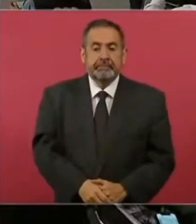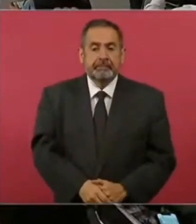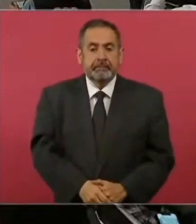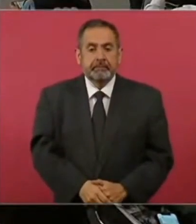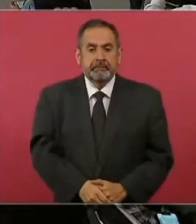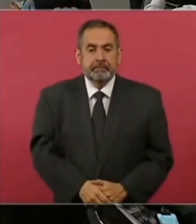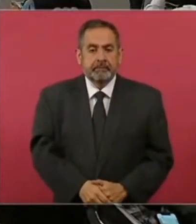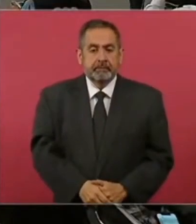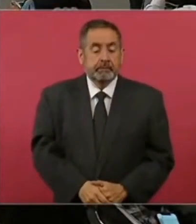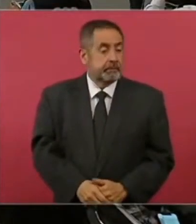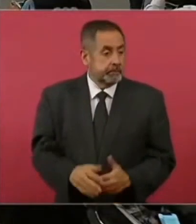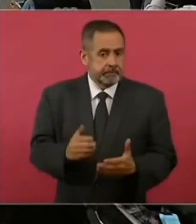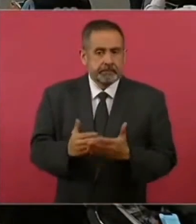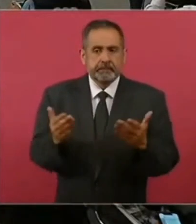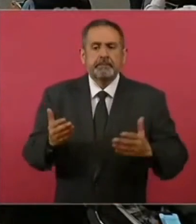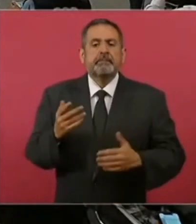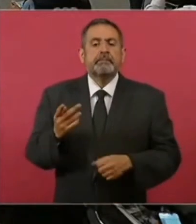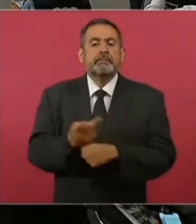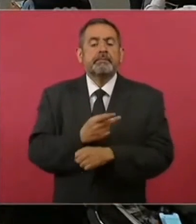Ahora,